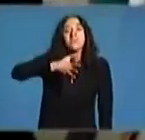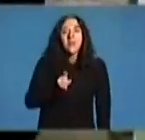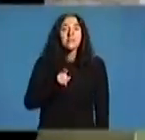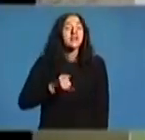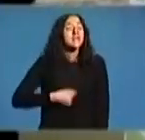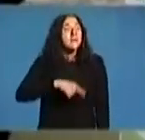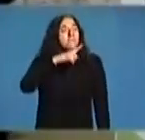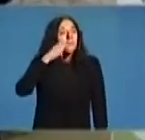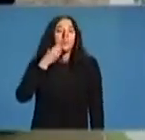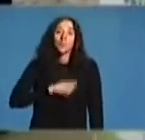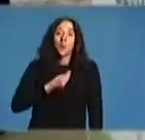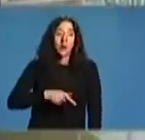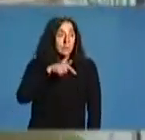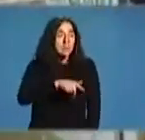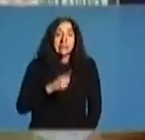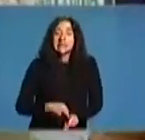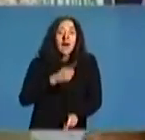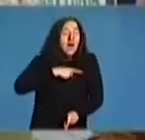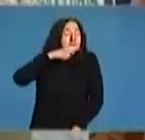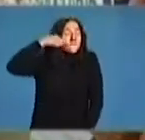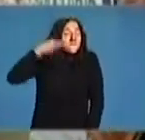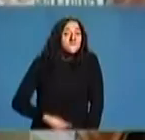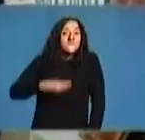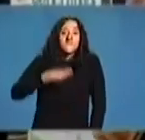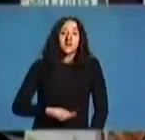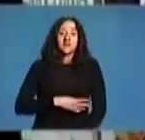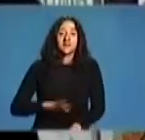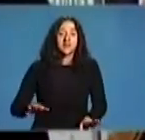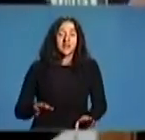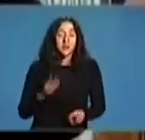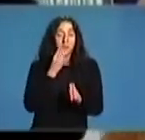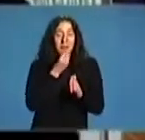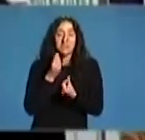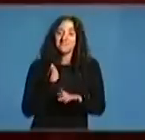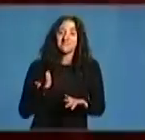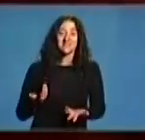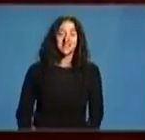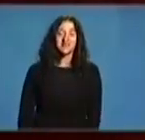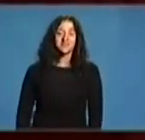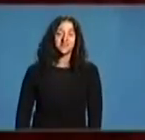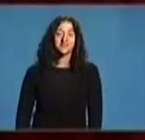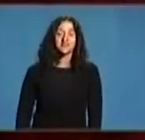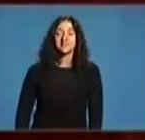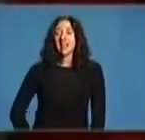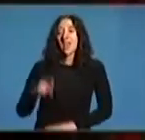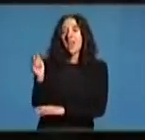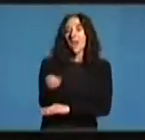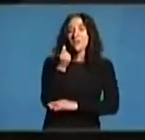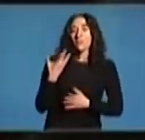teñen mau sabor, pero estas teñen moi bon sabor e parece que queda moi bon paladar con elas. Foi